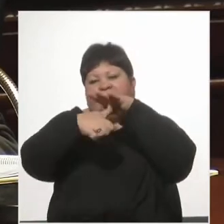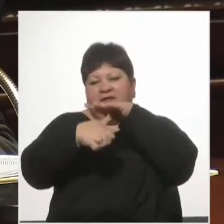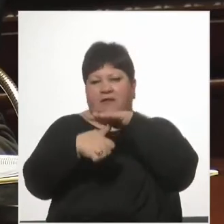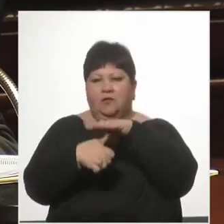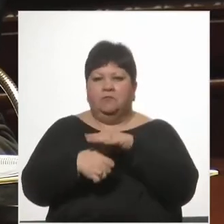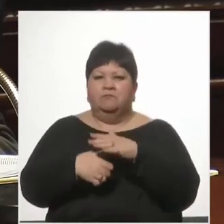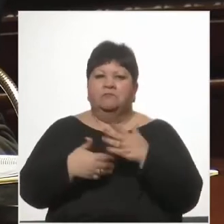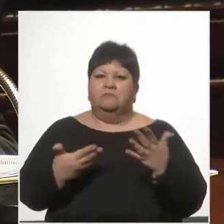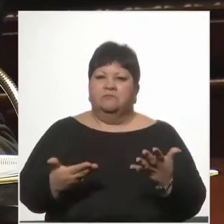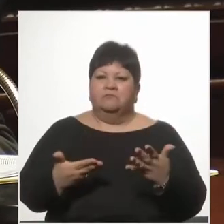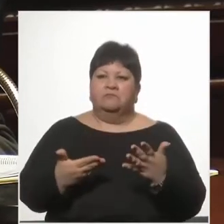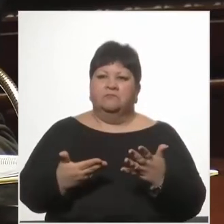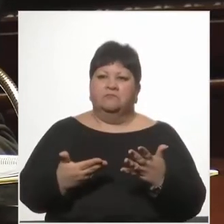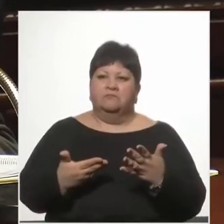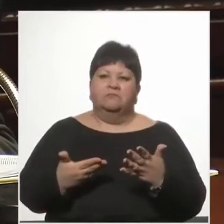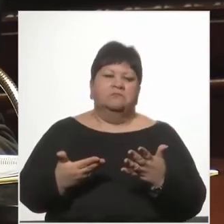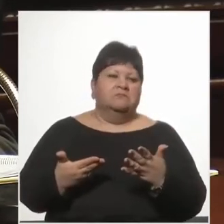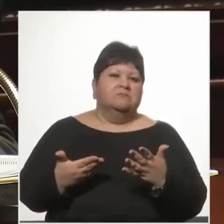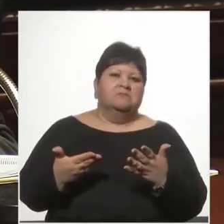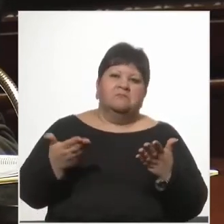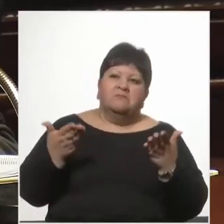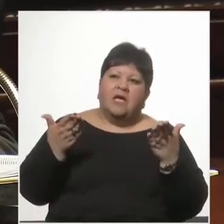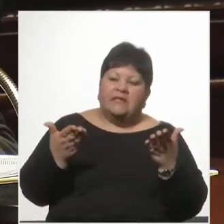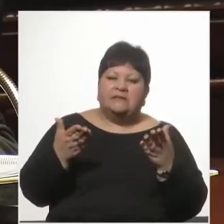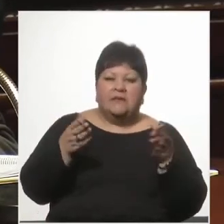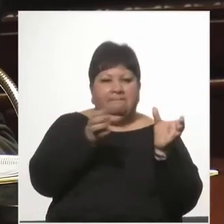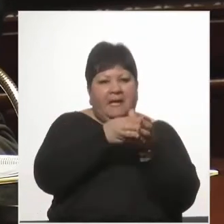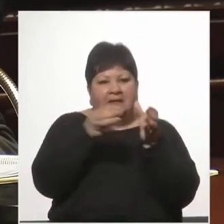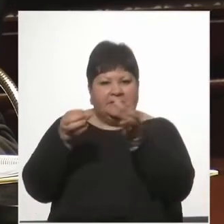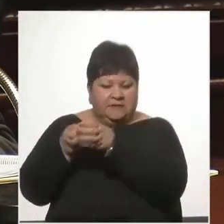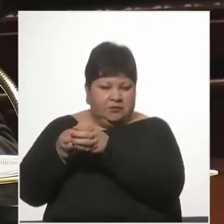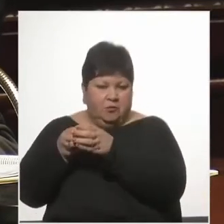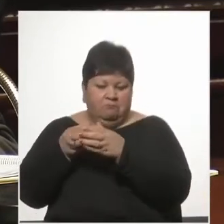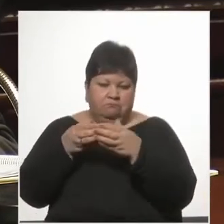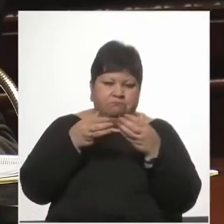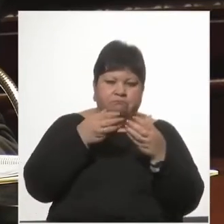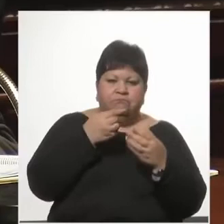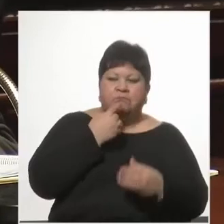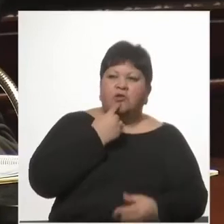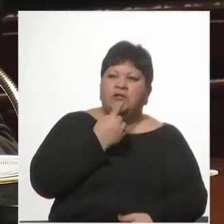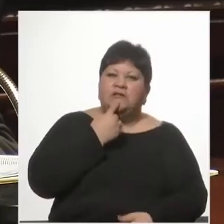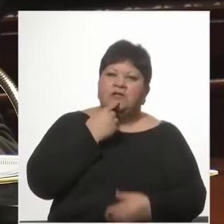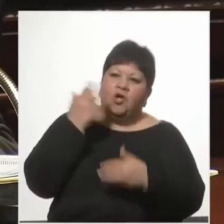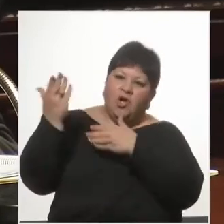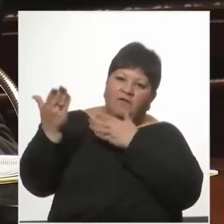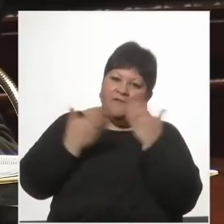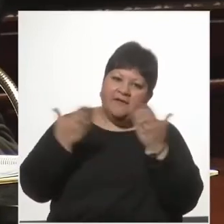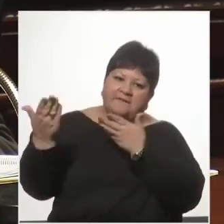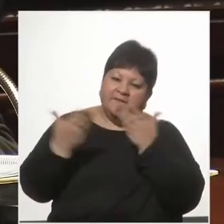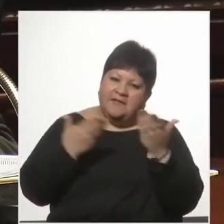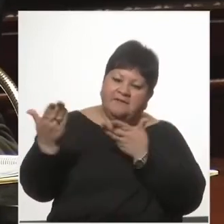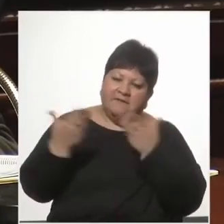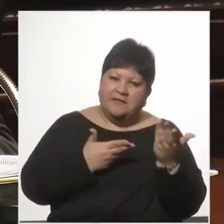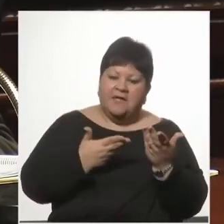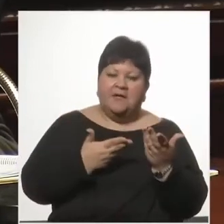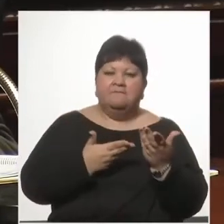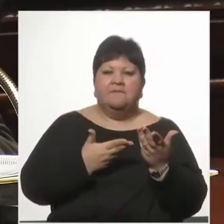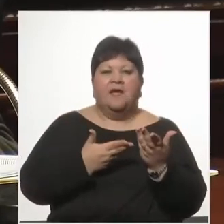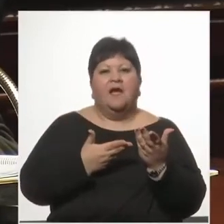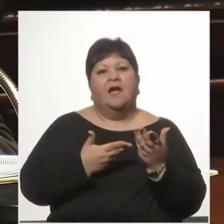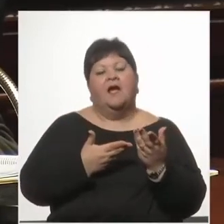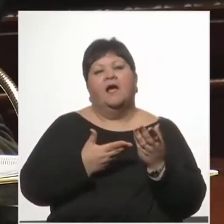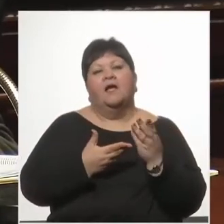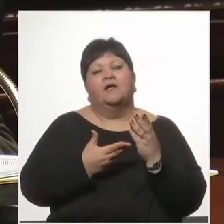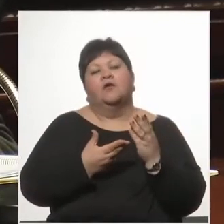altas autoridades de los distintos partidos políticos le hicieran ofrecimientos de eventuales lugares importantes a